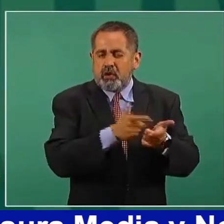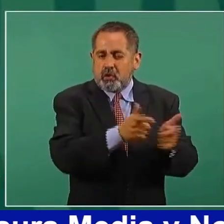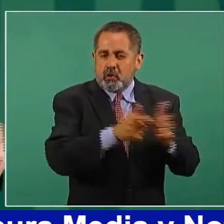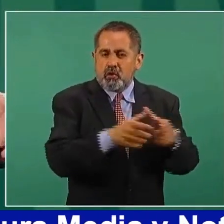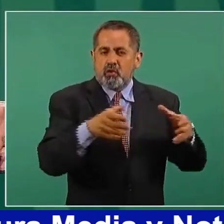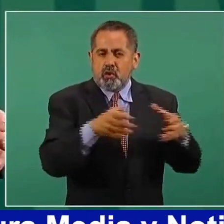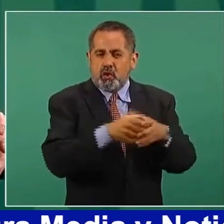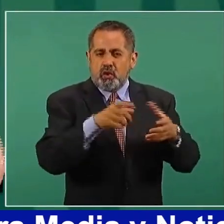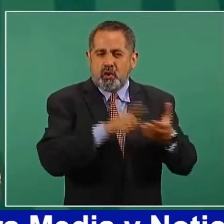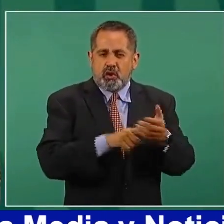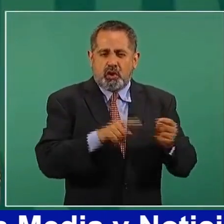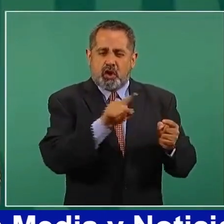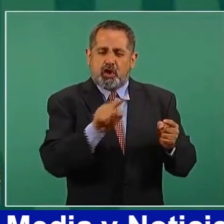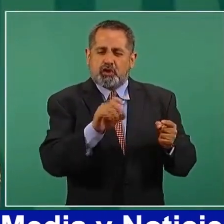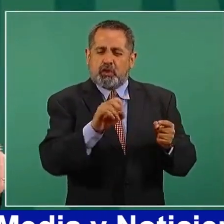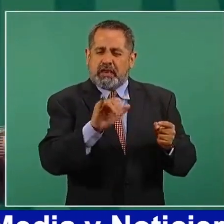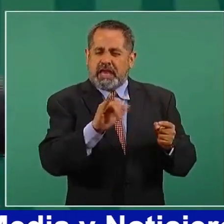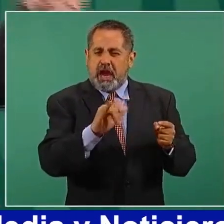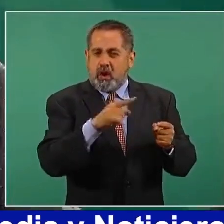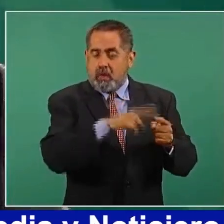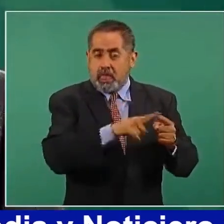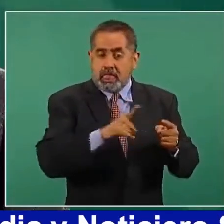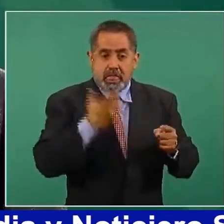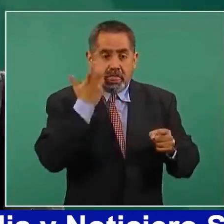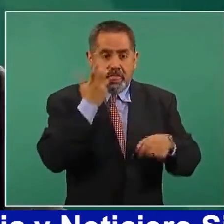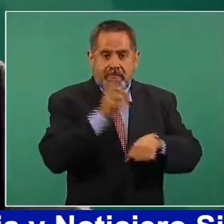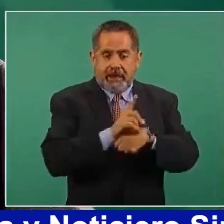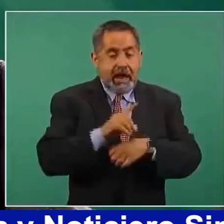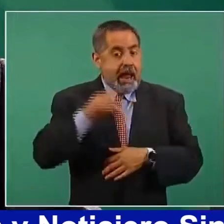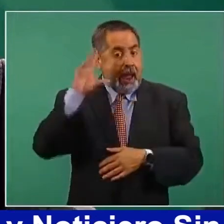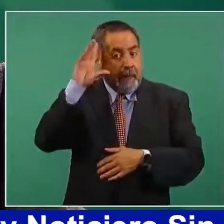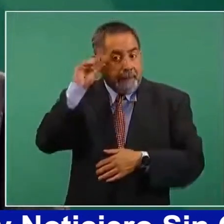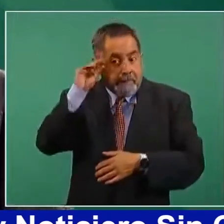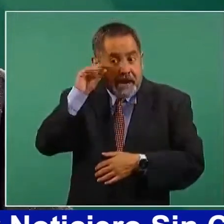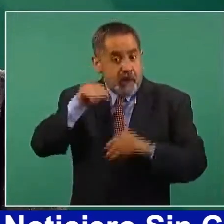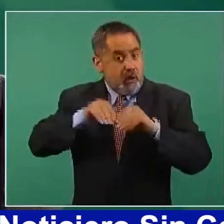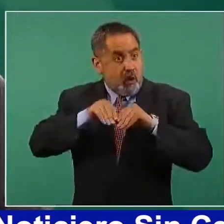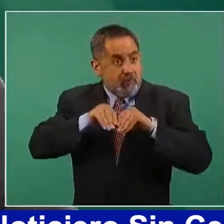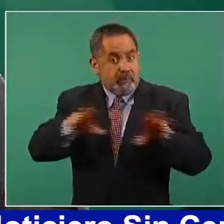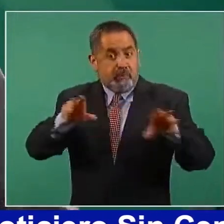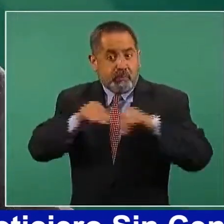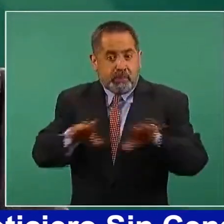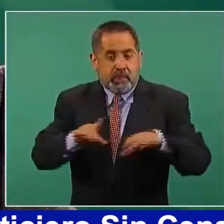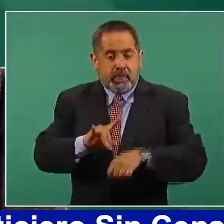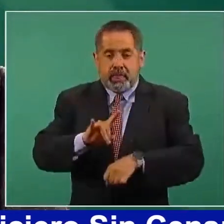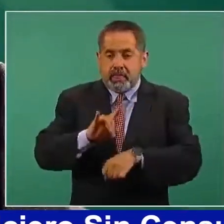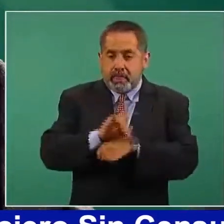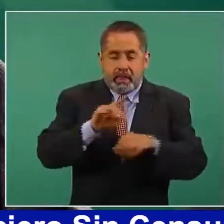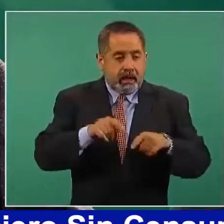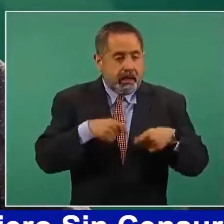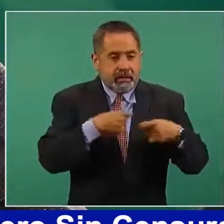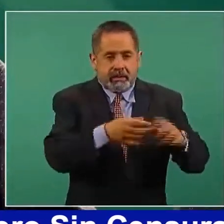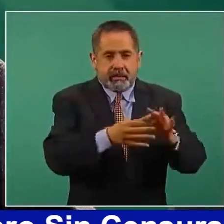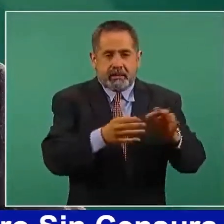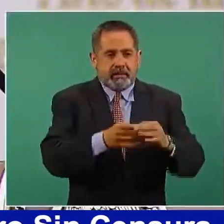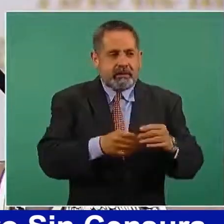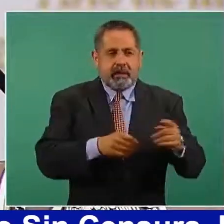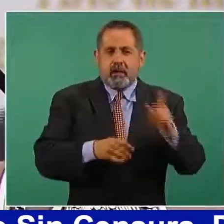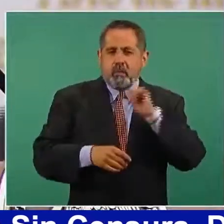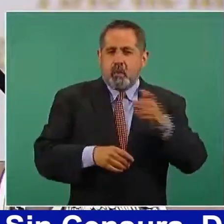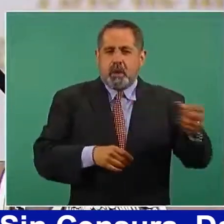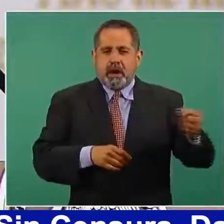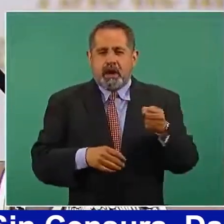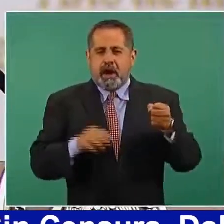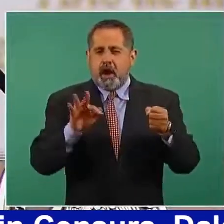del grupo de los Zodiaco. Y en vivo y en cadena nacional se presentó a una ciudadana